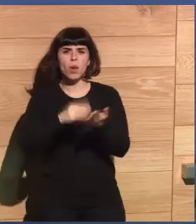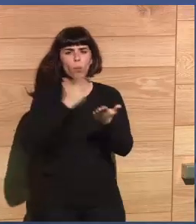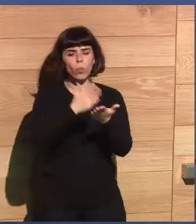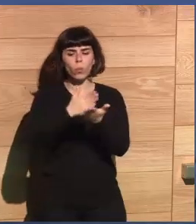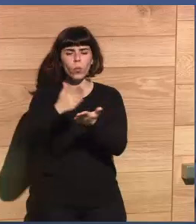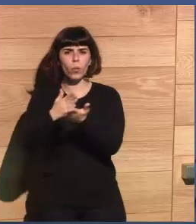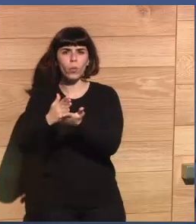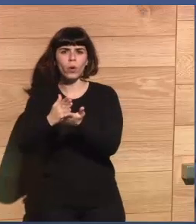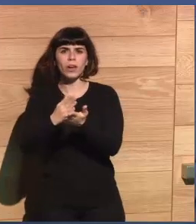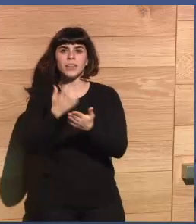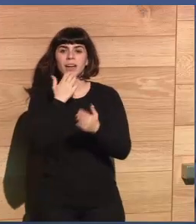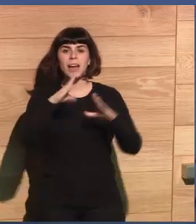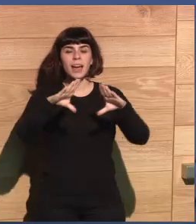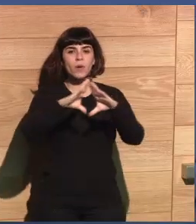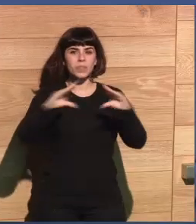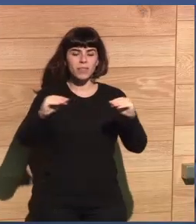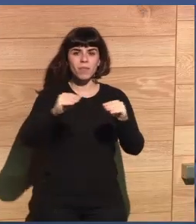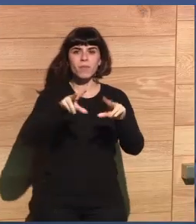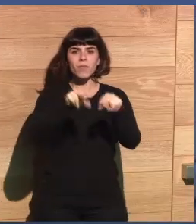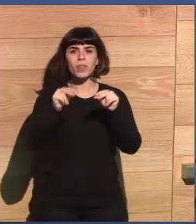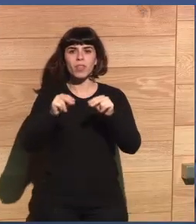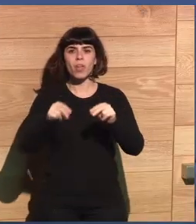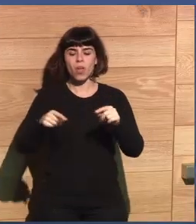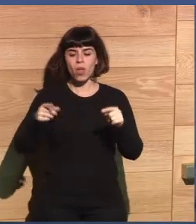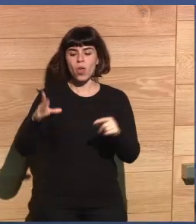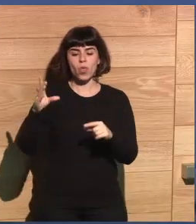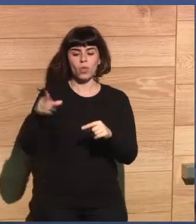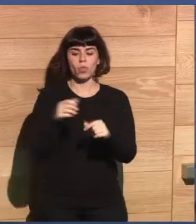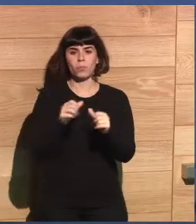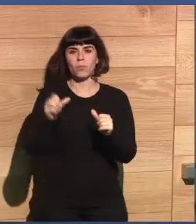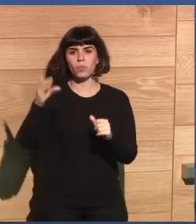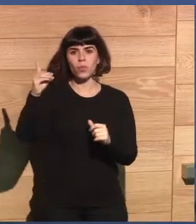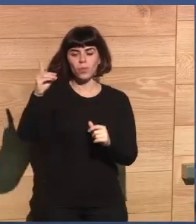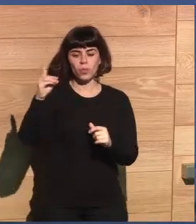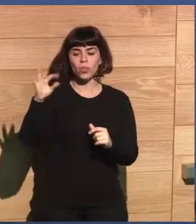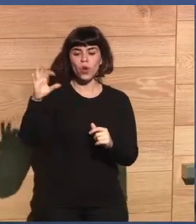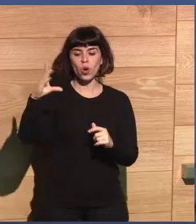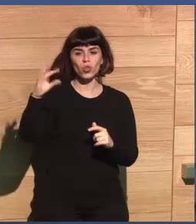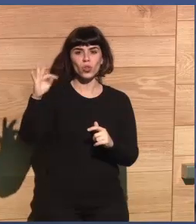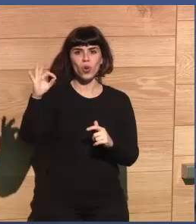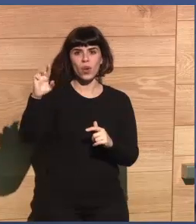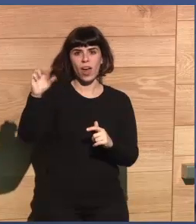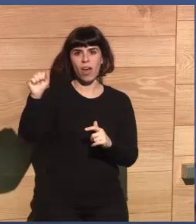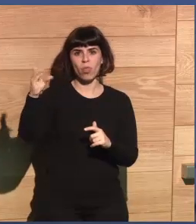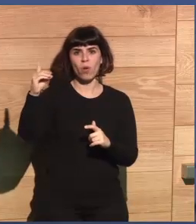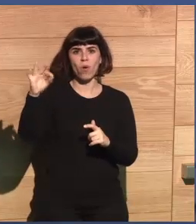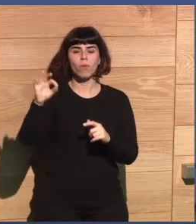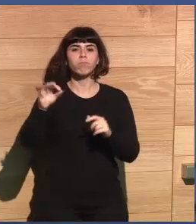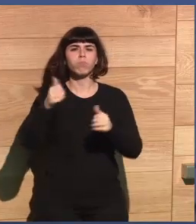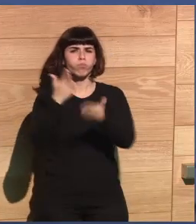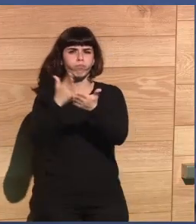hizo un doctorado, y sus profesores, que veían que seguía entusiasmada con las matemáticas, le recomendaron que siguiera estudiando lejos de